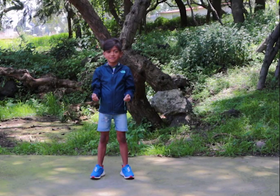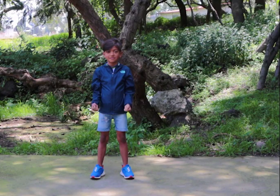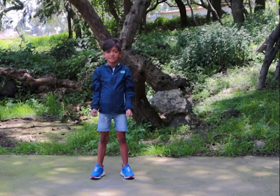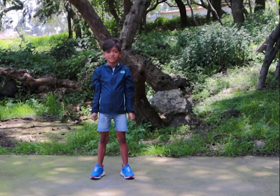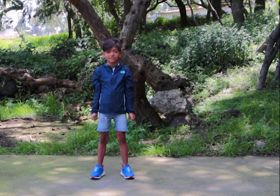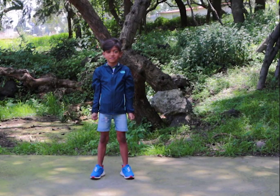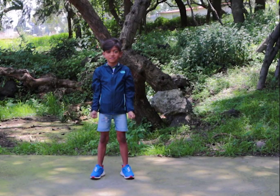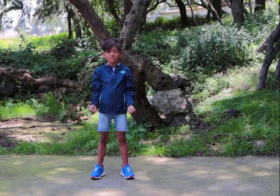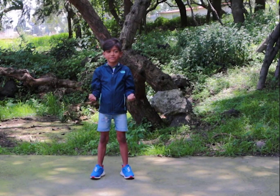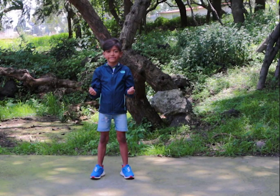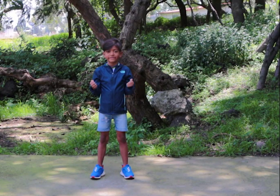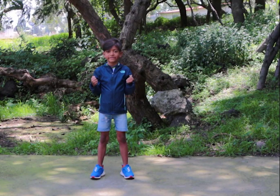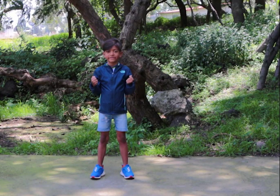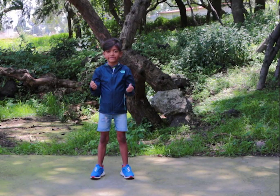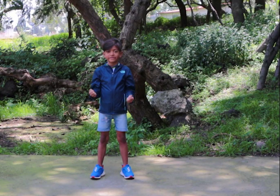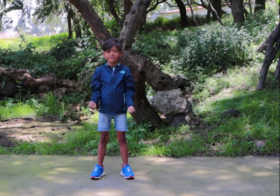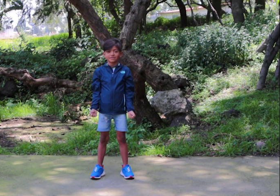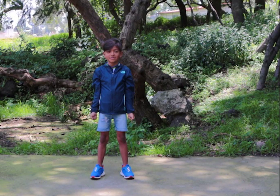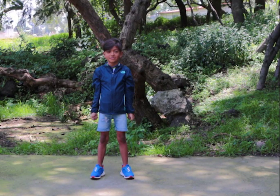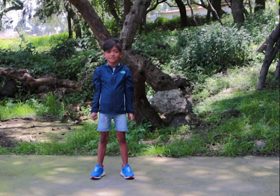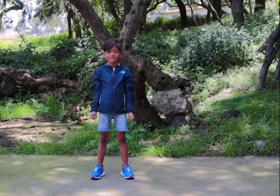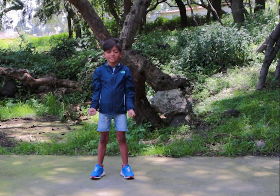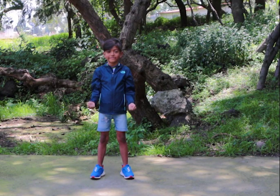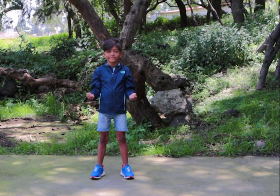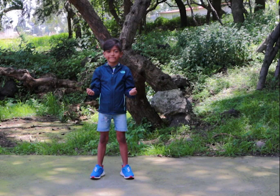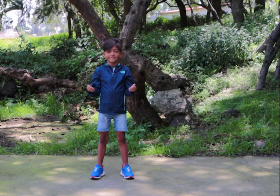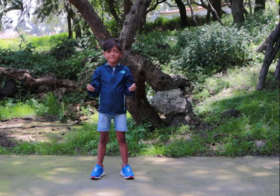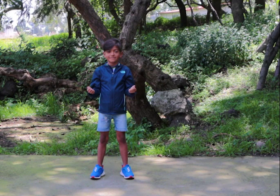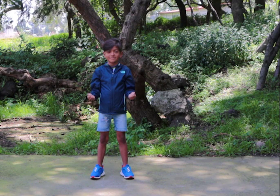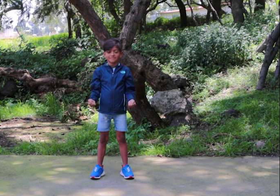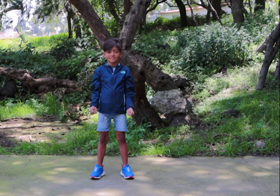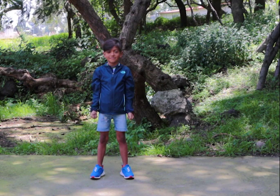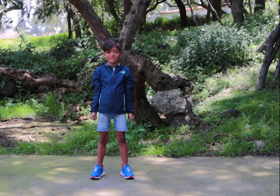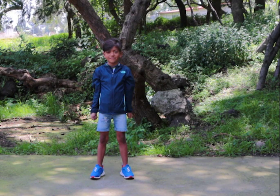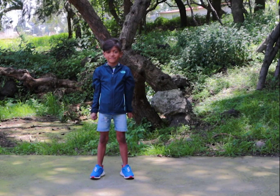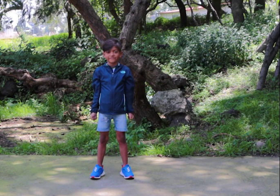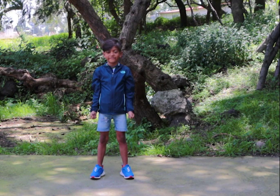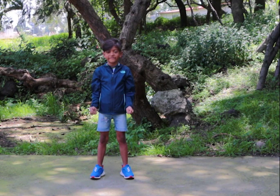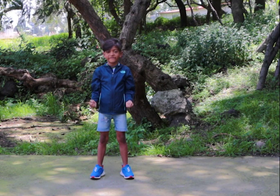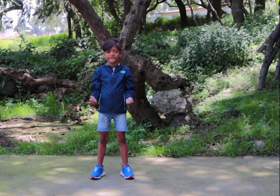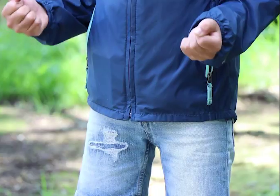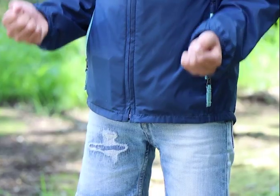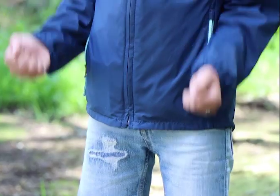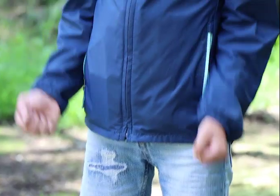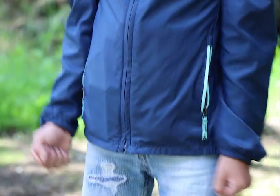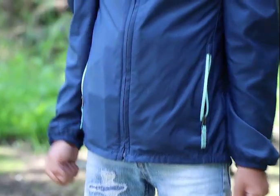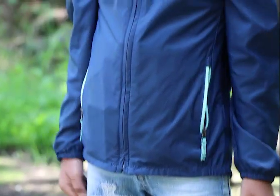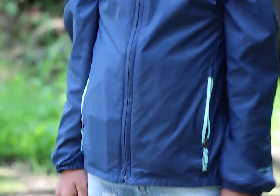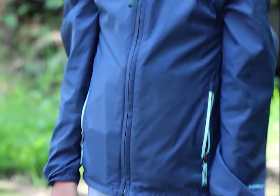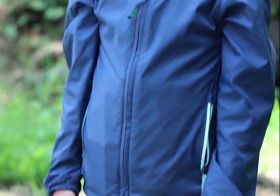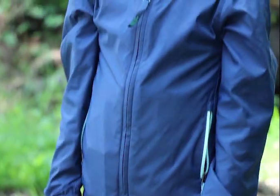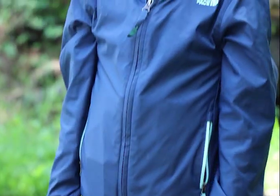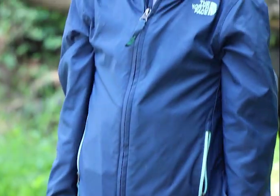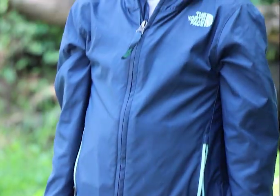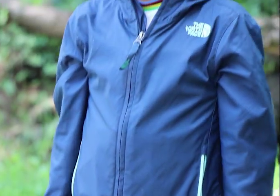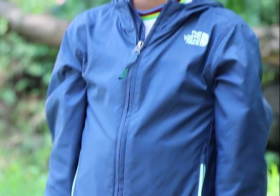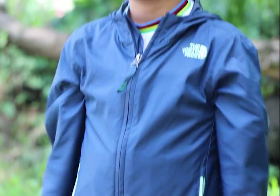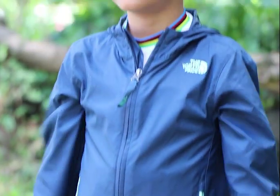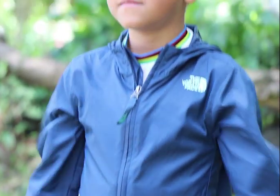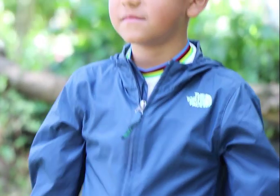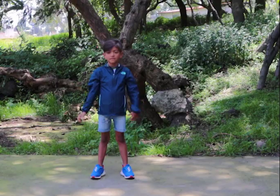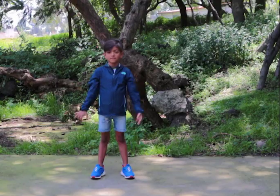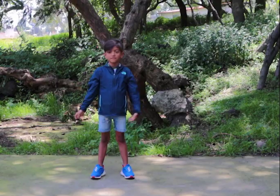vez más, con fuerza, que se vea. Otra más, bien, descansamos, agitamos